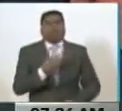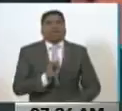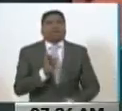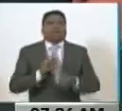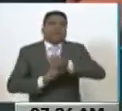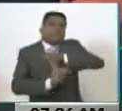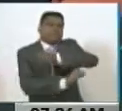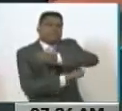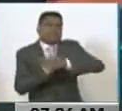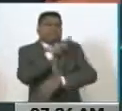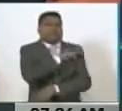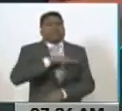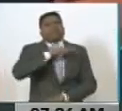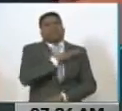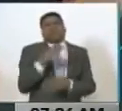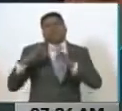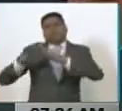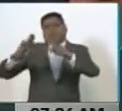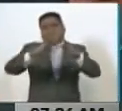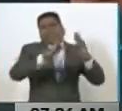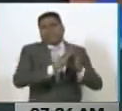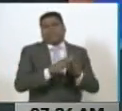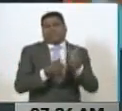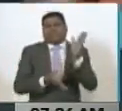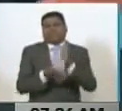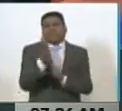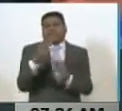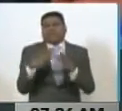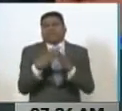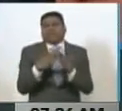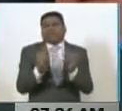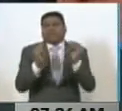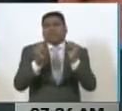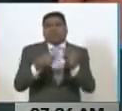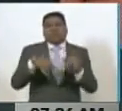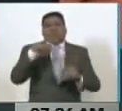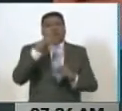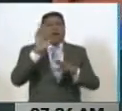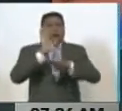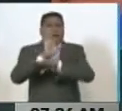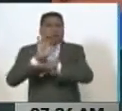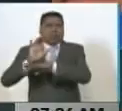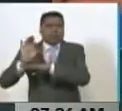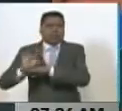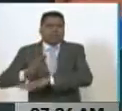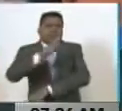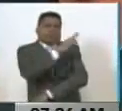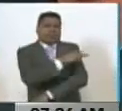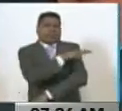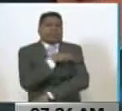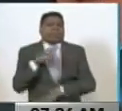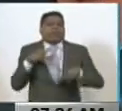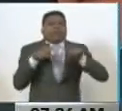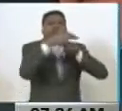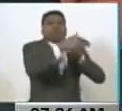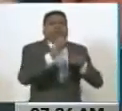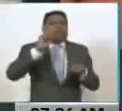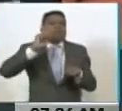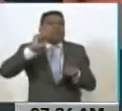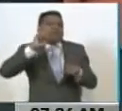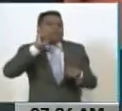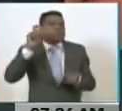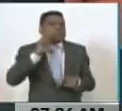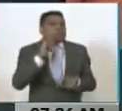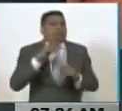bases de misiones, a los urbanismos, a llevar las jornadas de atención médico-veterinaria, las jornadas de esterilización, las jornadas de adopción a